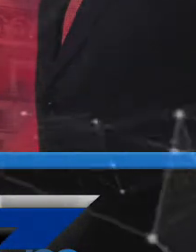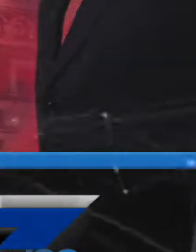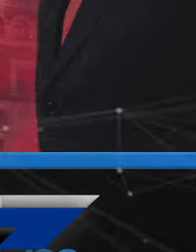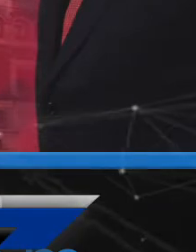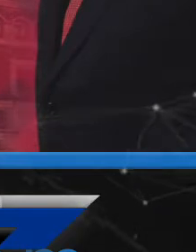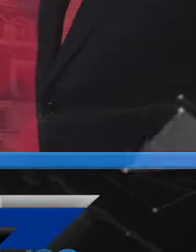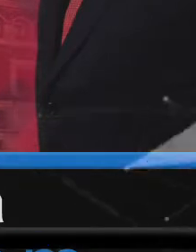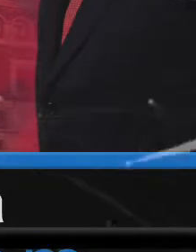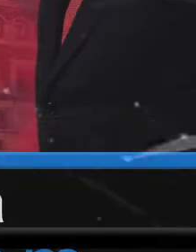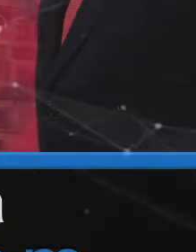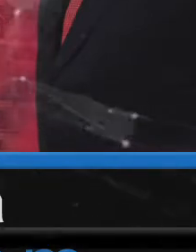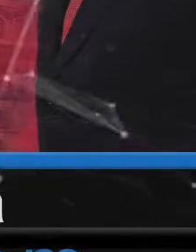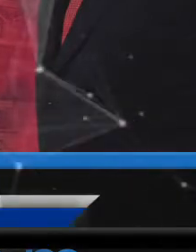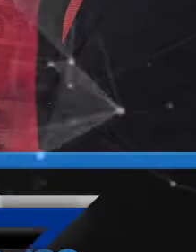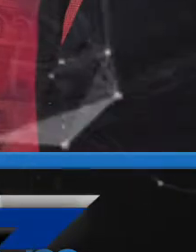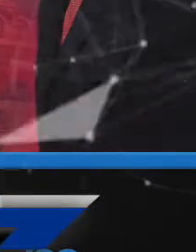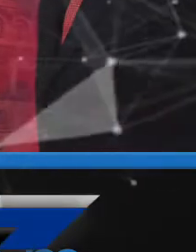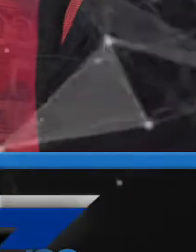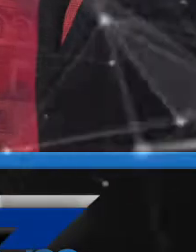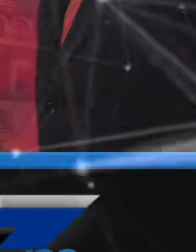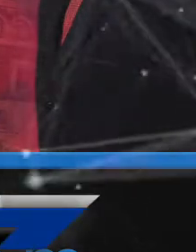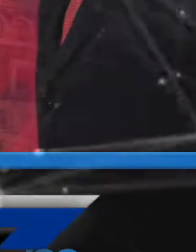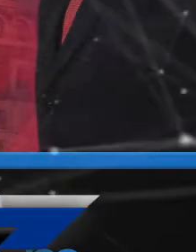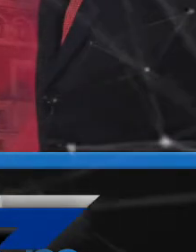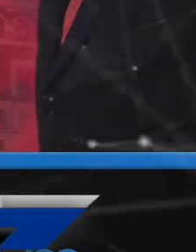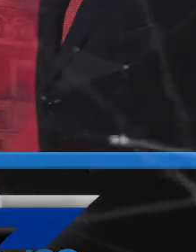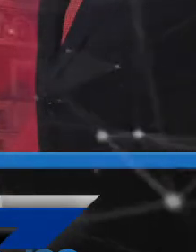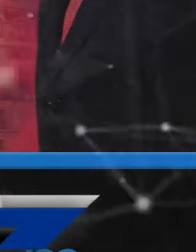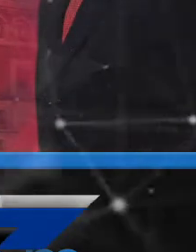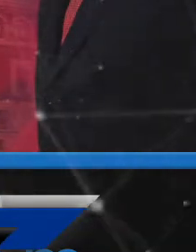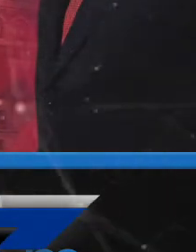lópez obrador en 5 minutos o menos